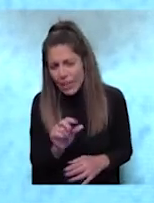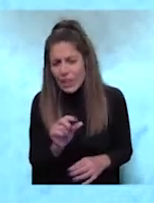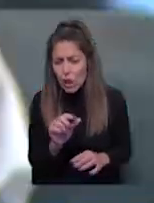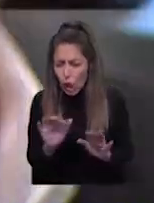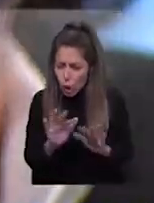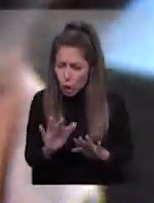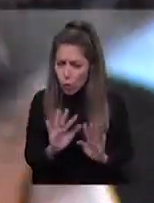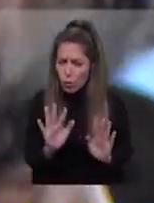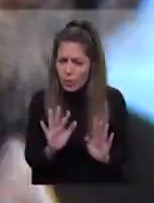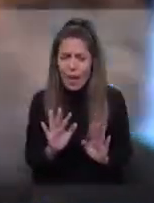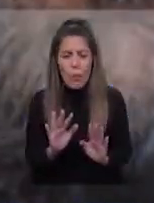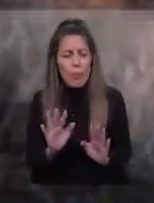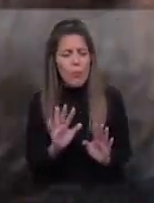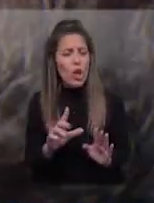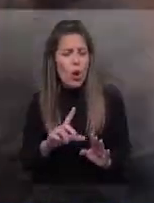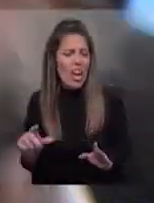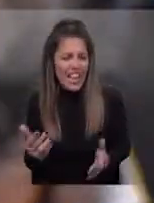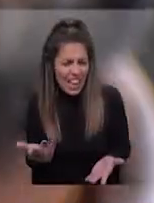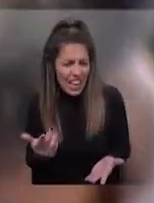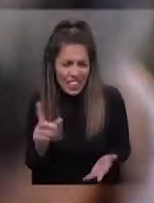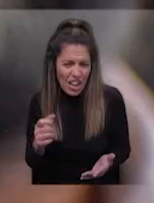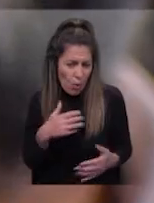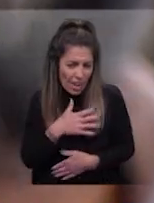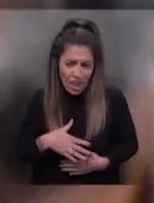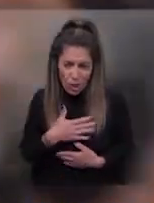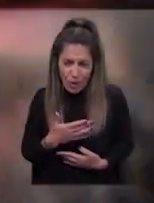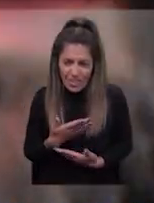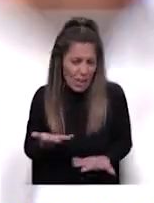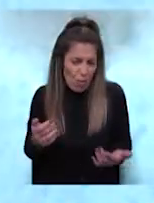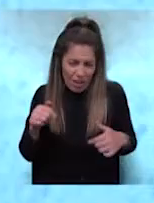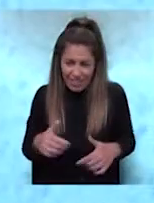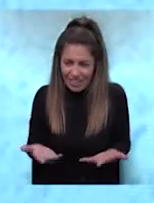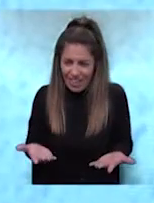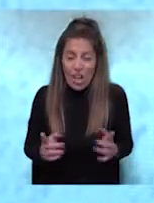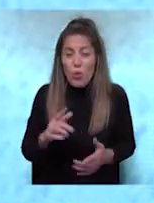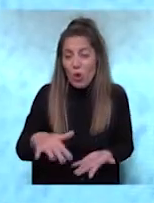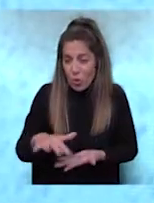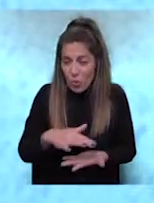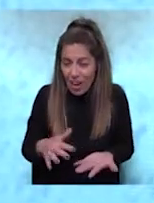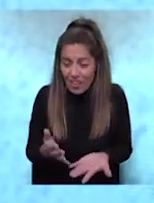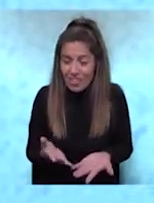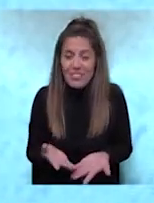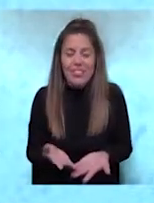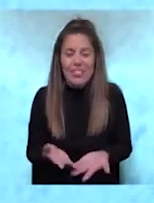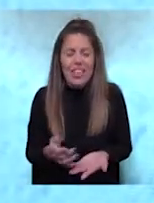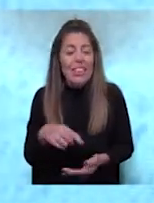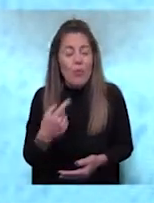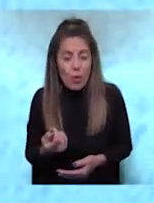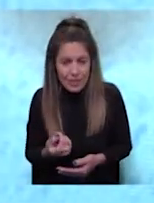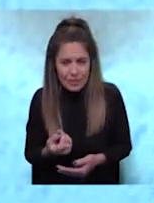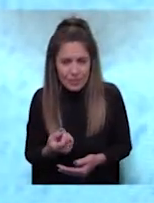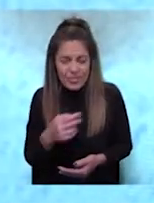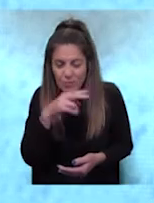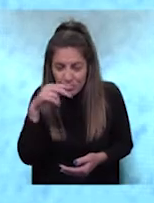pero no está alejada al agua que nos bañamos usualmente. Bueno. En algunos lugares. Sí. Después